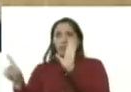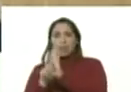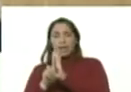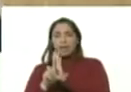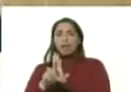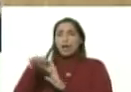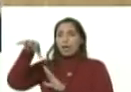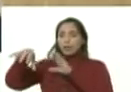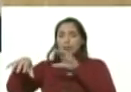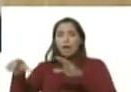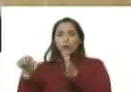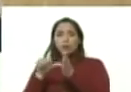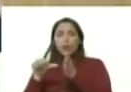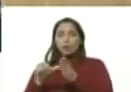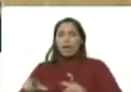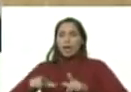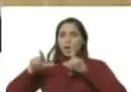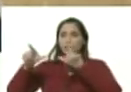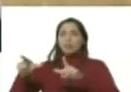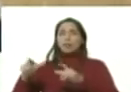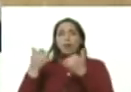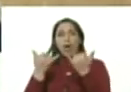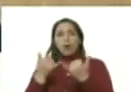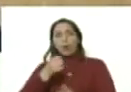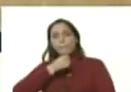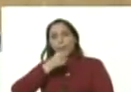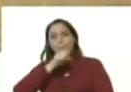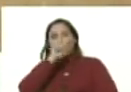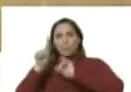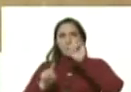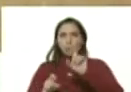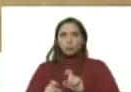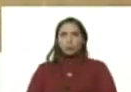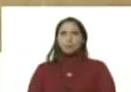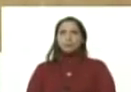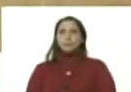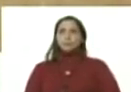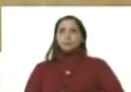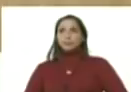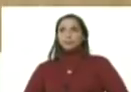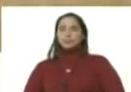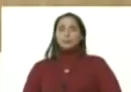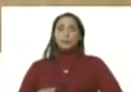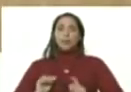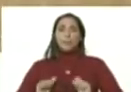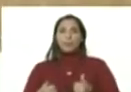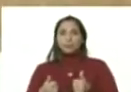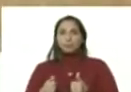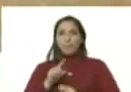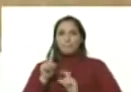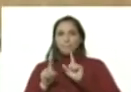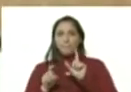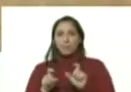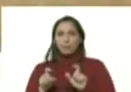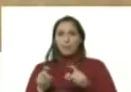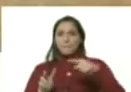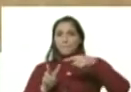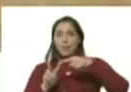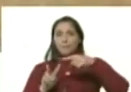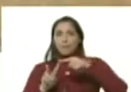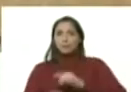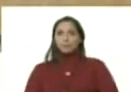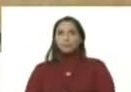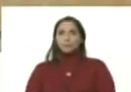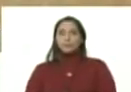acreditada. Abrimos entonces un periodo para las preguntas. Inicia el ciclo de preguntas por venezolana de